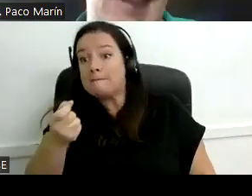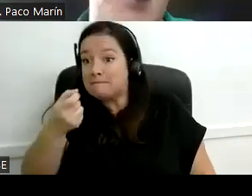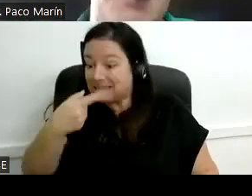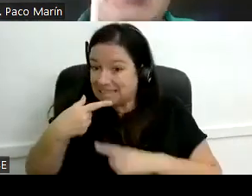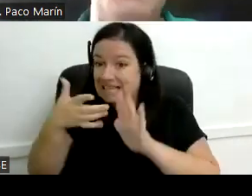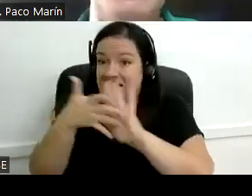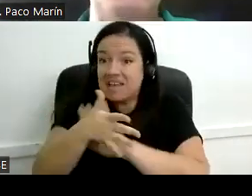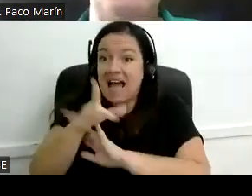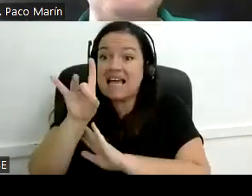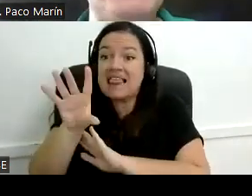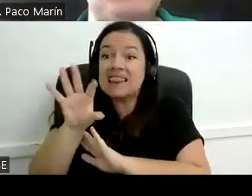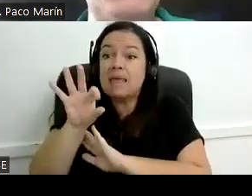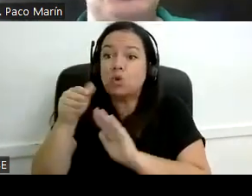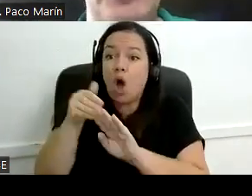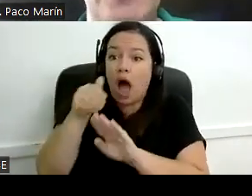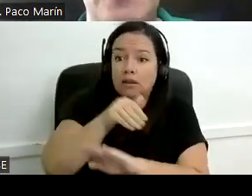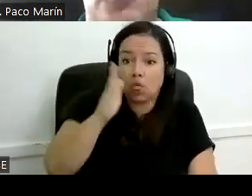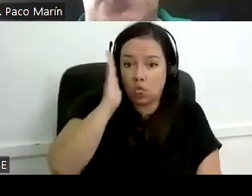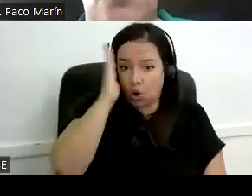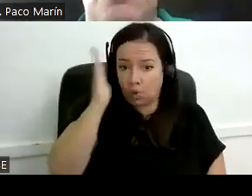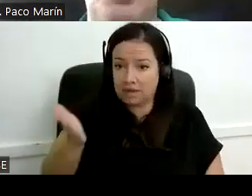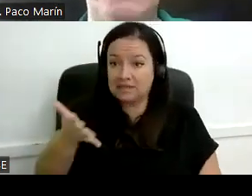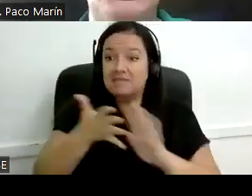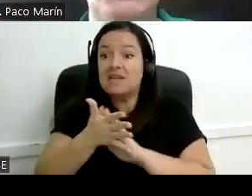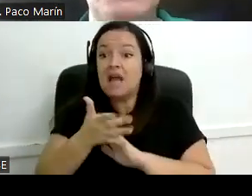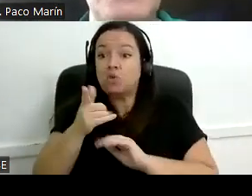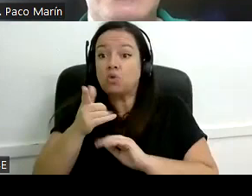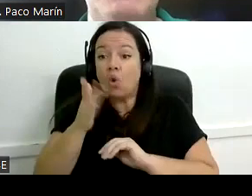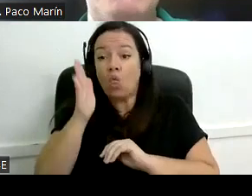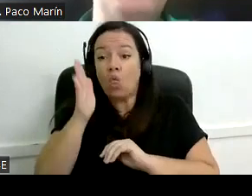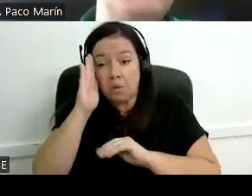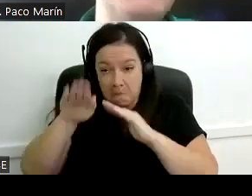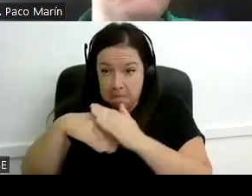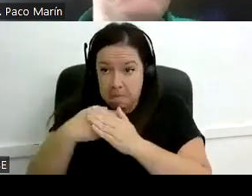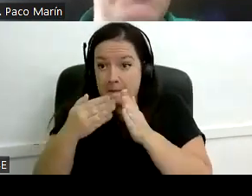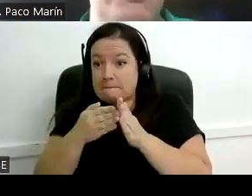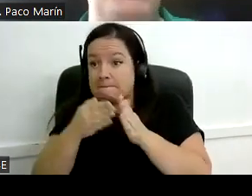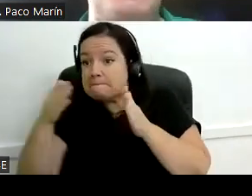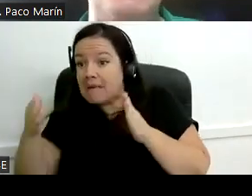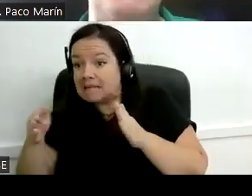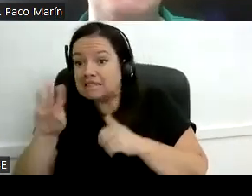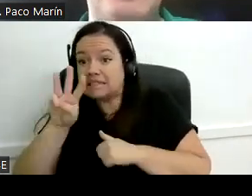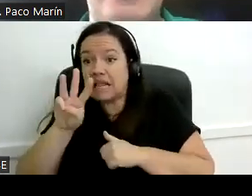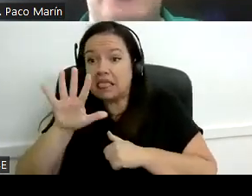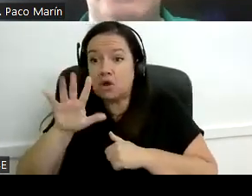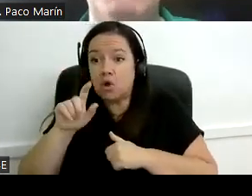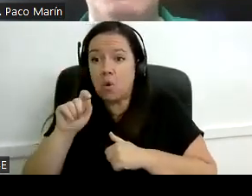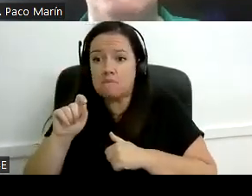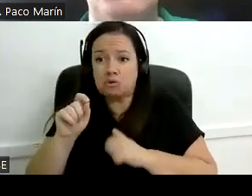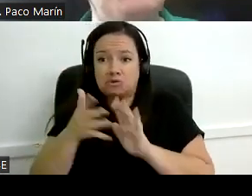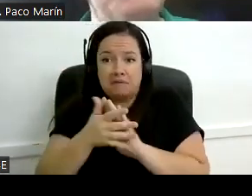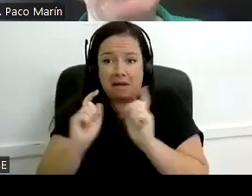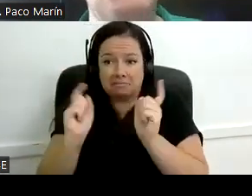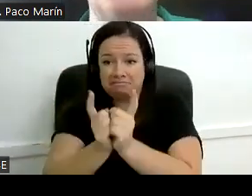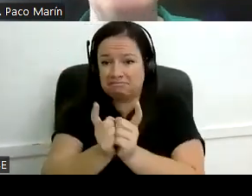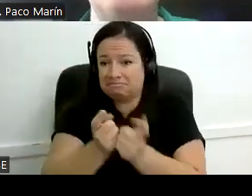media, evidentemente, de media unos 35 minutos extras de sueño. Por lo tanto, empieza a no ser un negocio tan claro, tan evidente. O